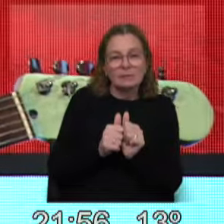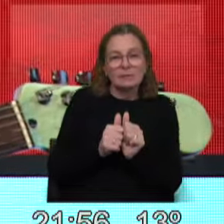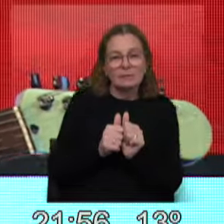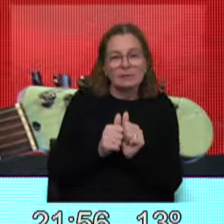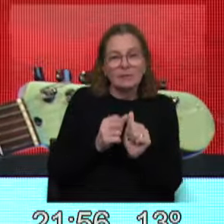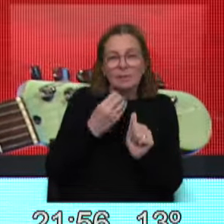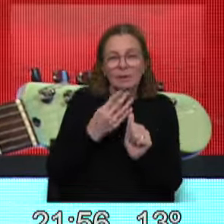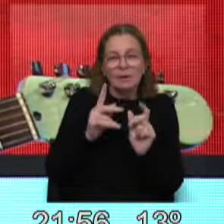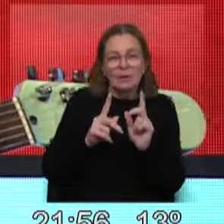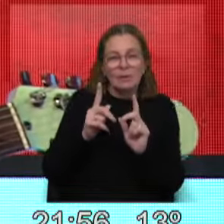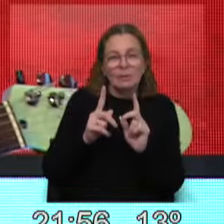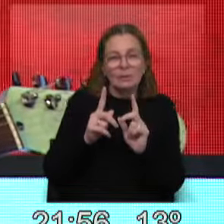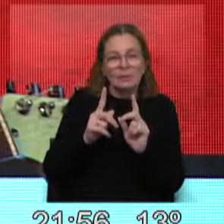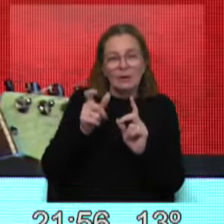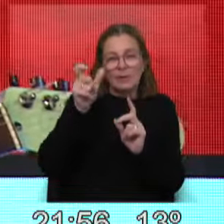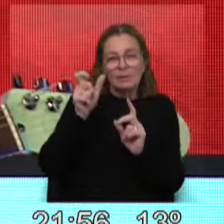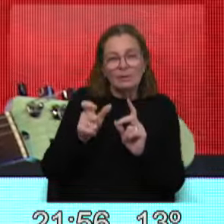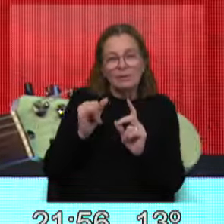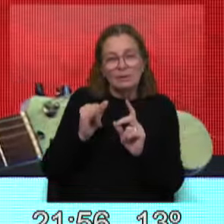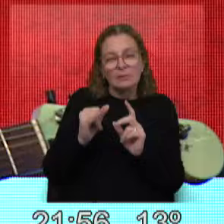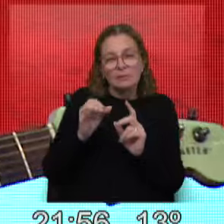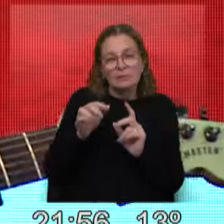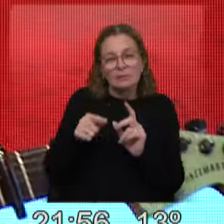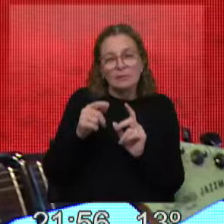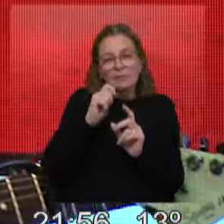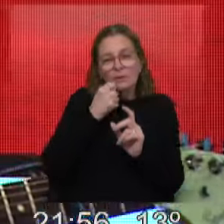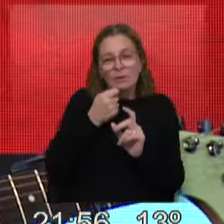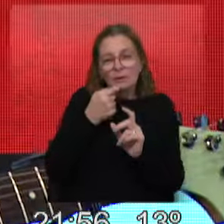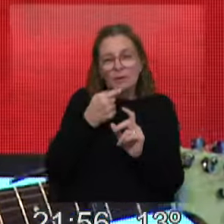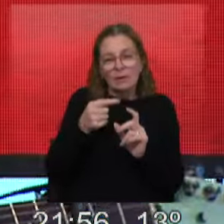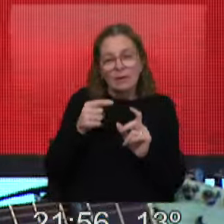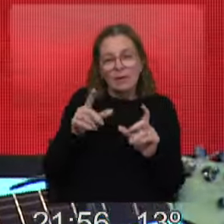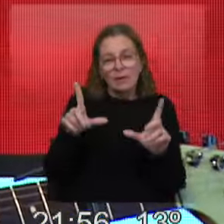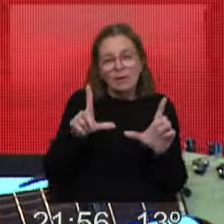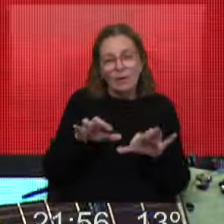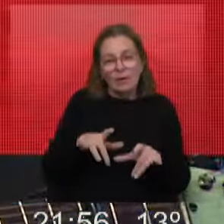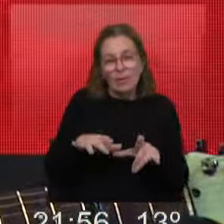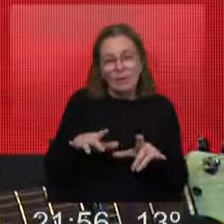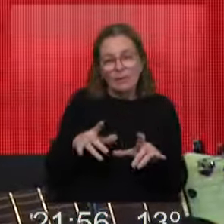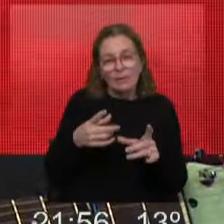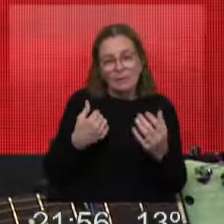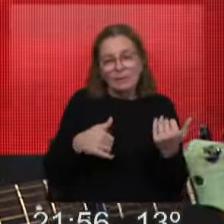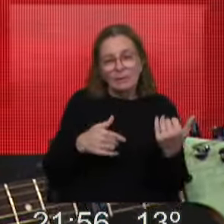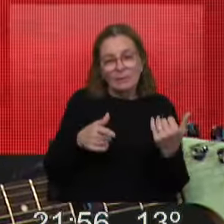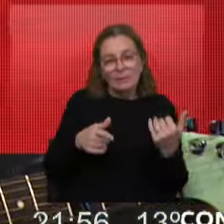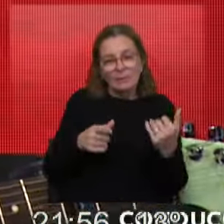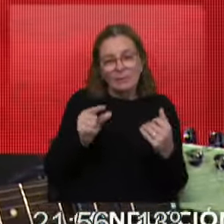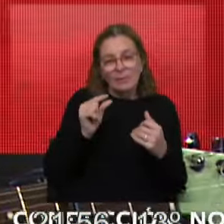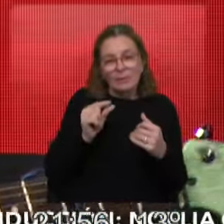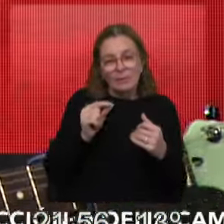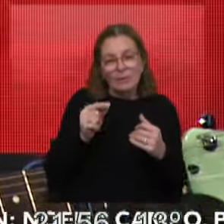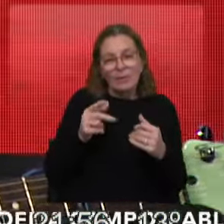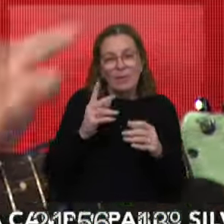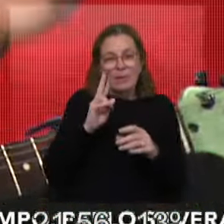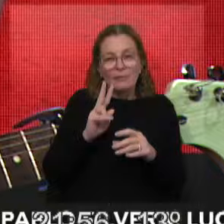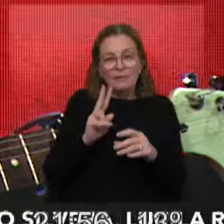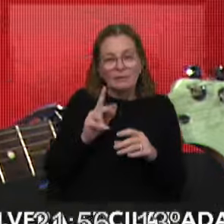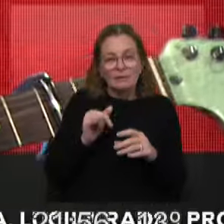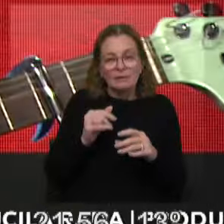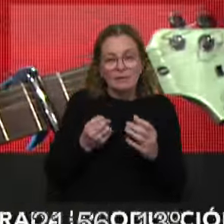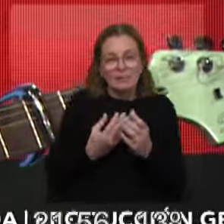Y bueno, había un momento que la gente tipo, che, está buenísimo que venga con la compu, que ponga las pistas y toque, pero vamos a poner un poco de las pilas. Y bueno,